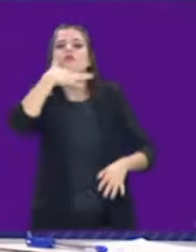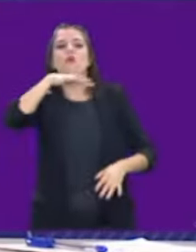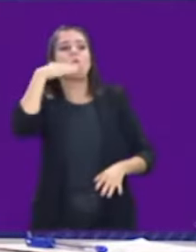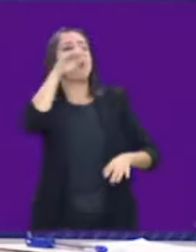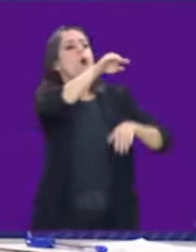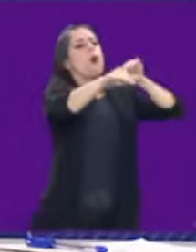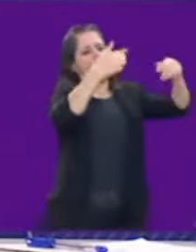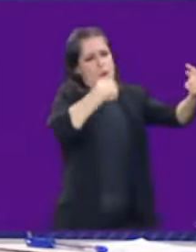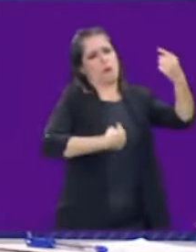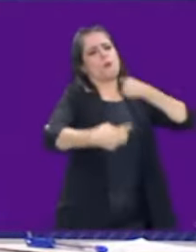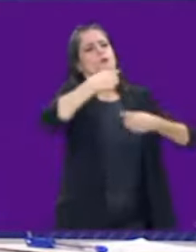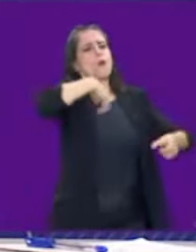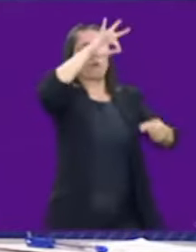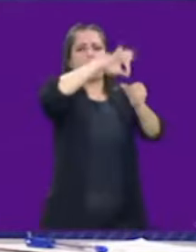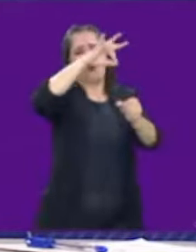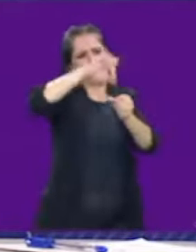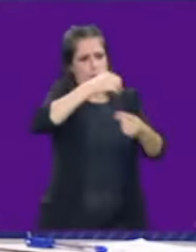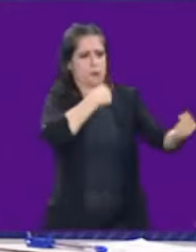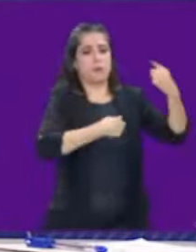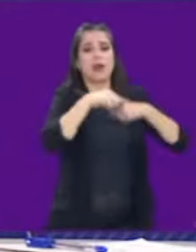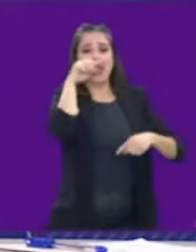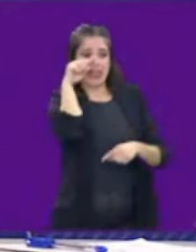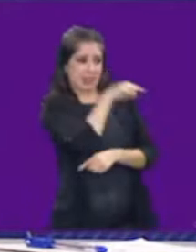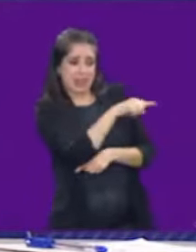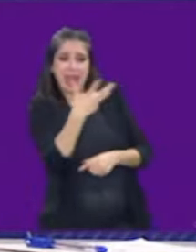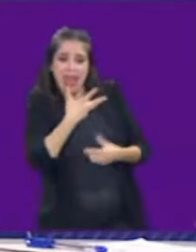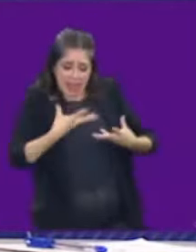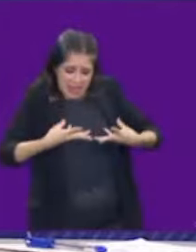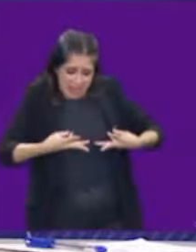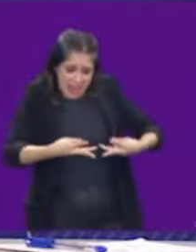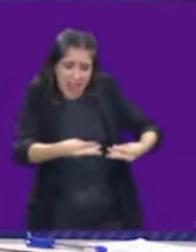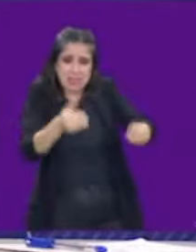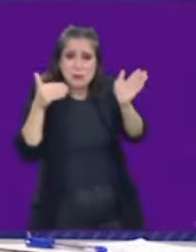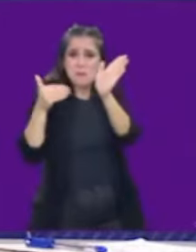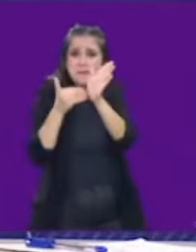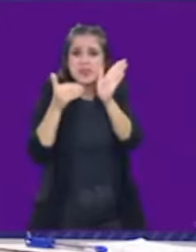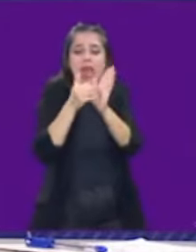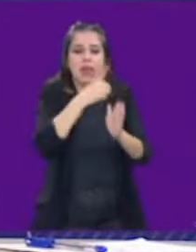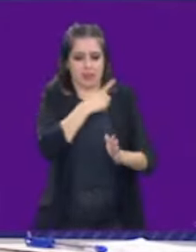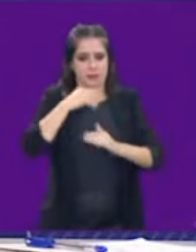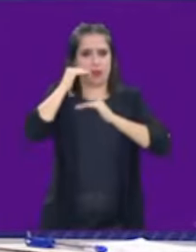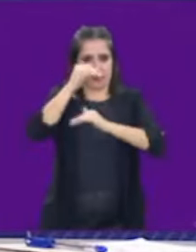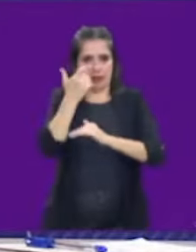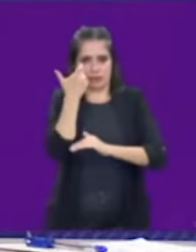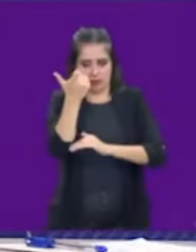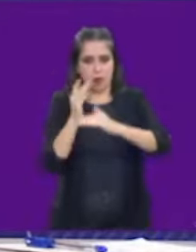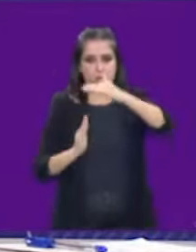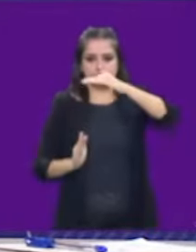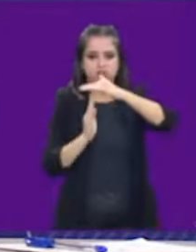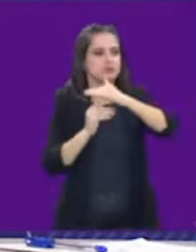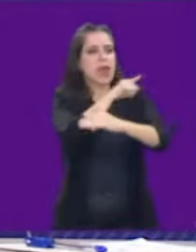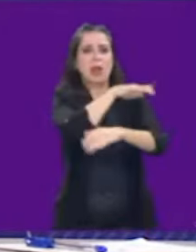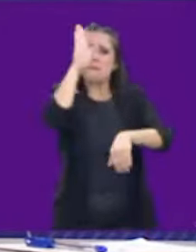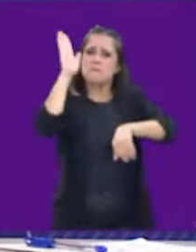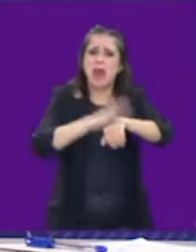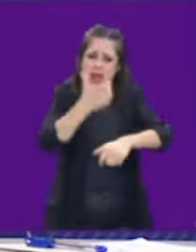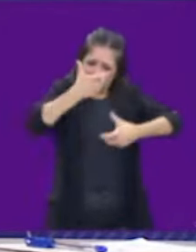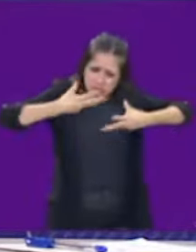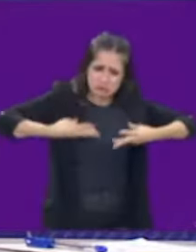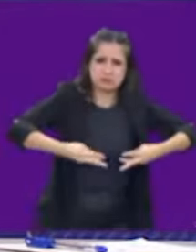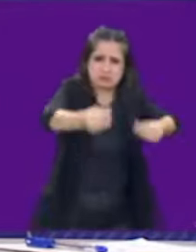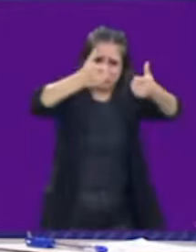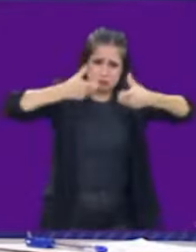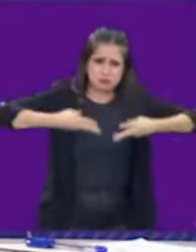anticipadas han gastado millones de pesos por arriba de los topes de campaña y con ese dinero han hecho de